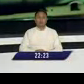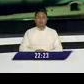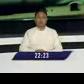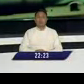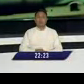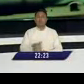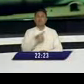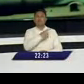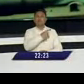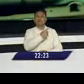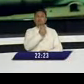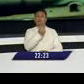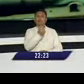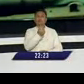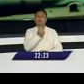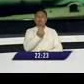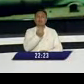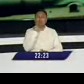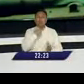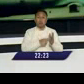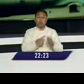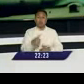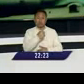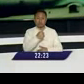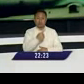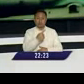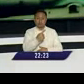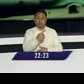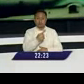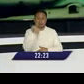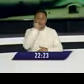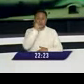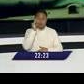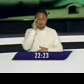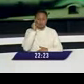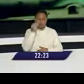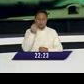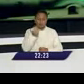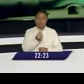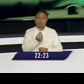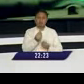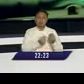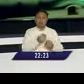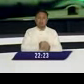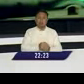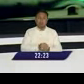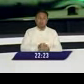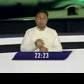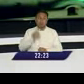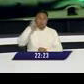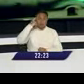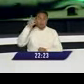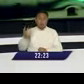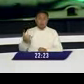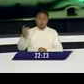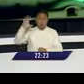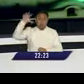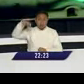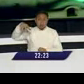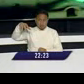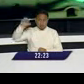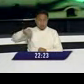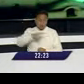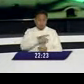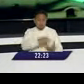el dinero ilícito incautado, por ejemplo, de operaciones como el narcotráfico? ¿Es verdad que el Estado puede hacer uso de estos